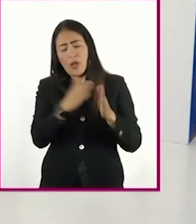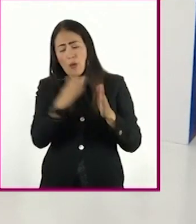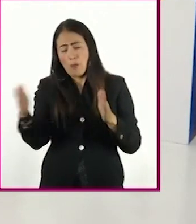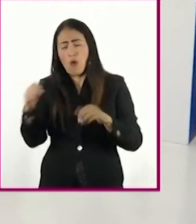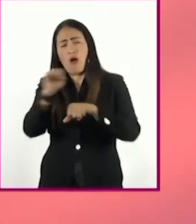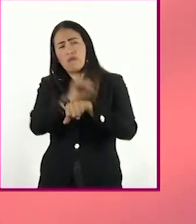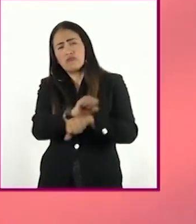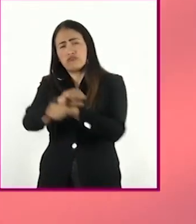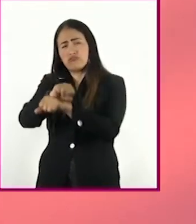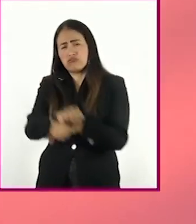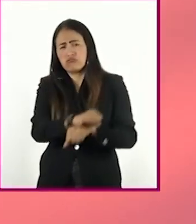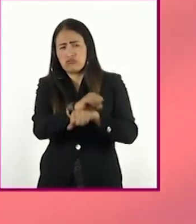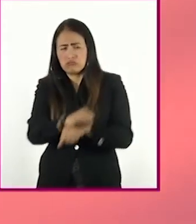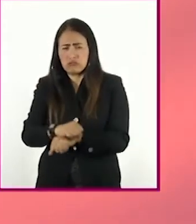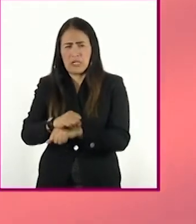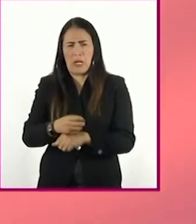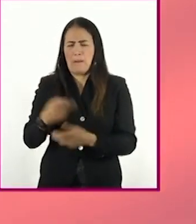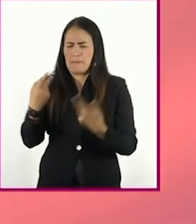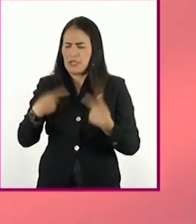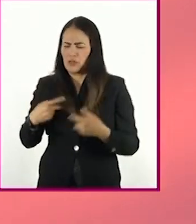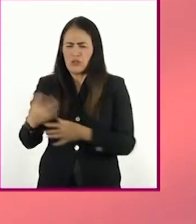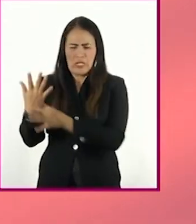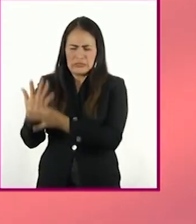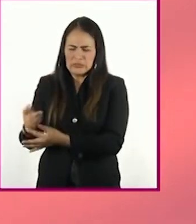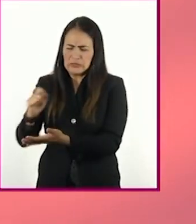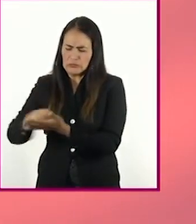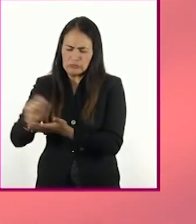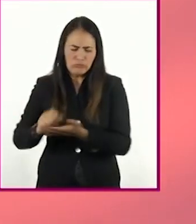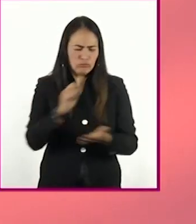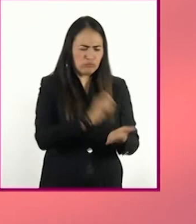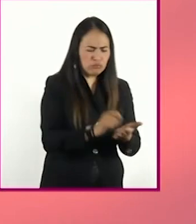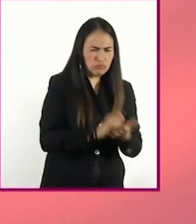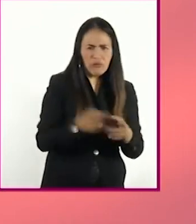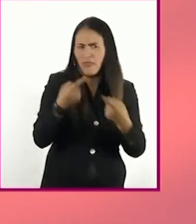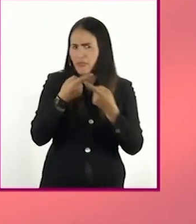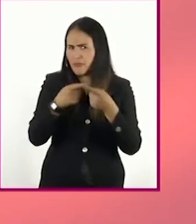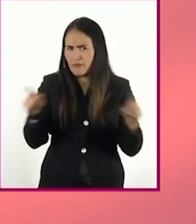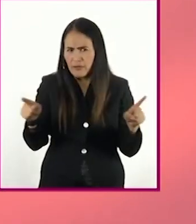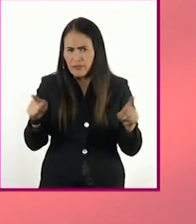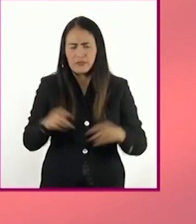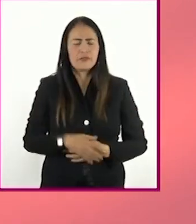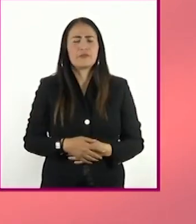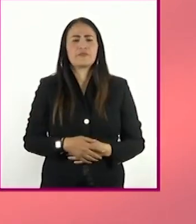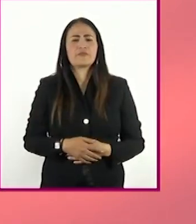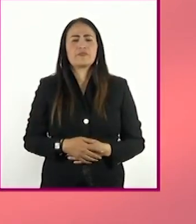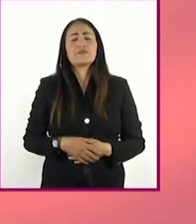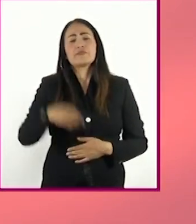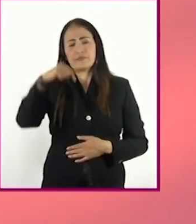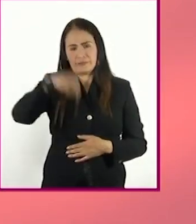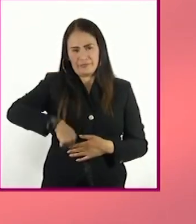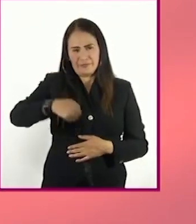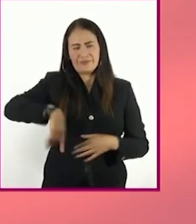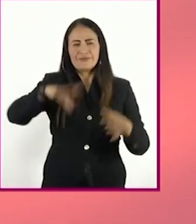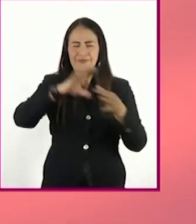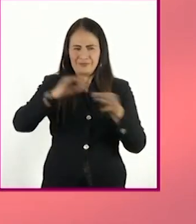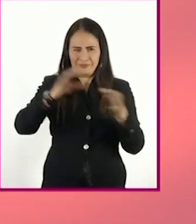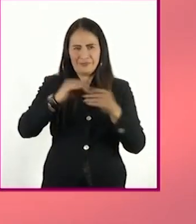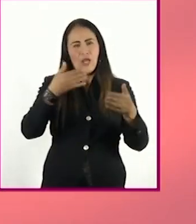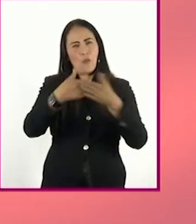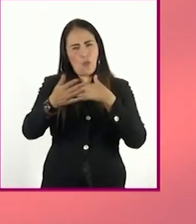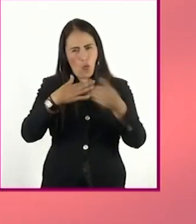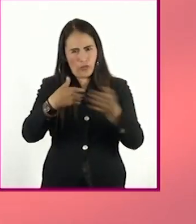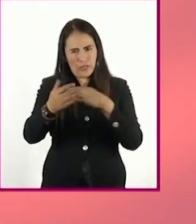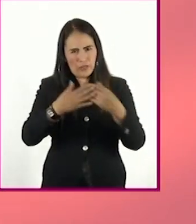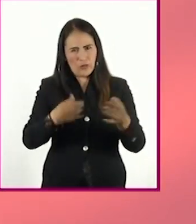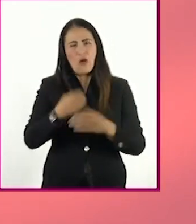esclavista. Sus preocupaciones discursivas serán muy diferentes. Aquí les mostraremos algo más actual,